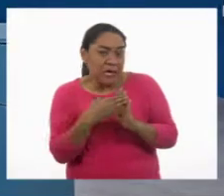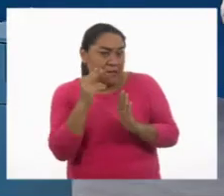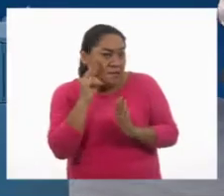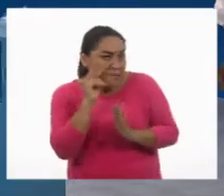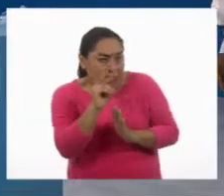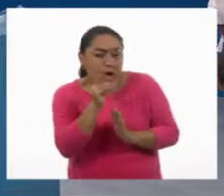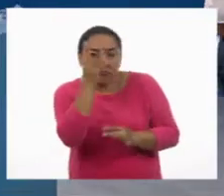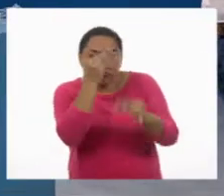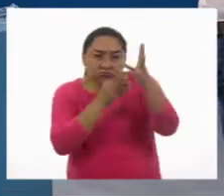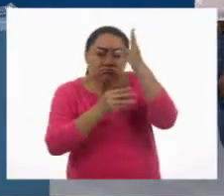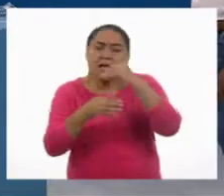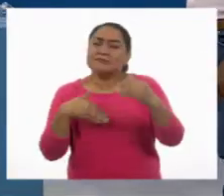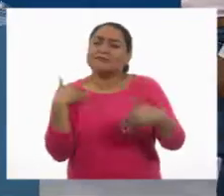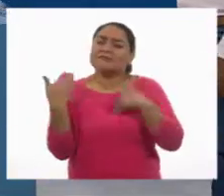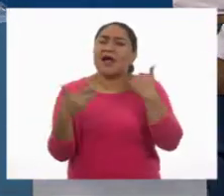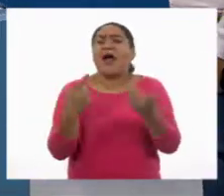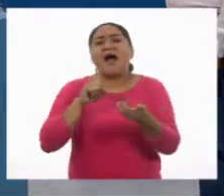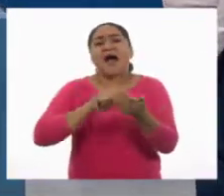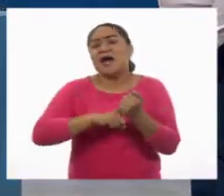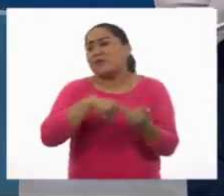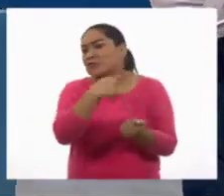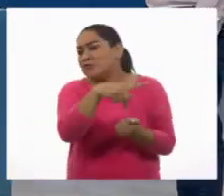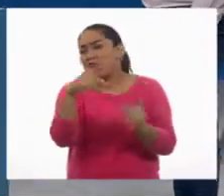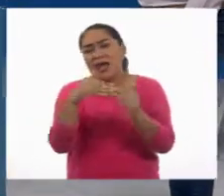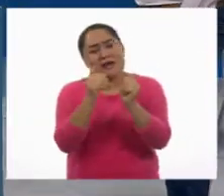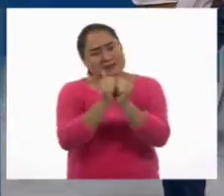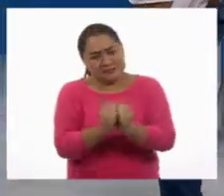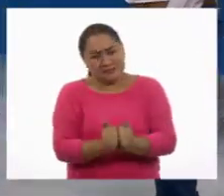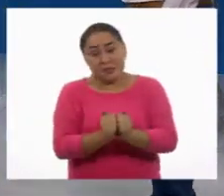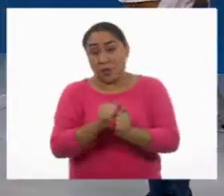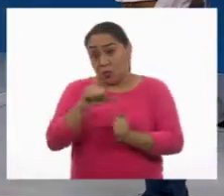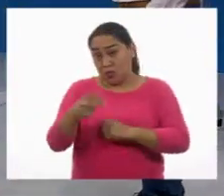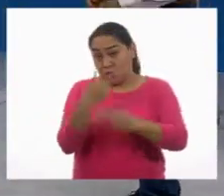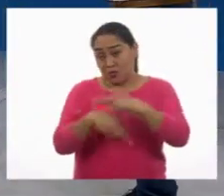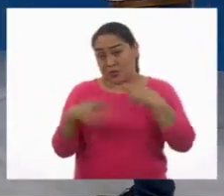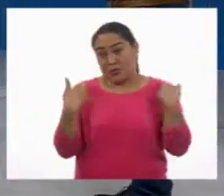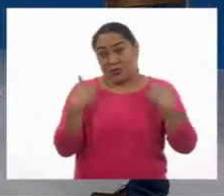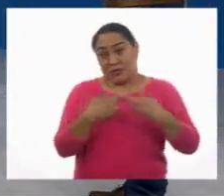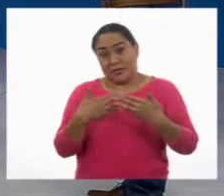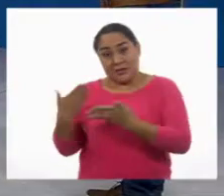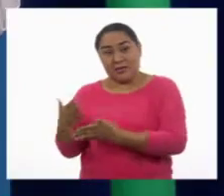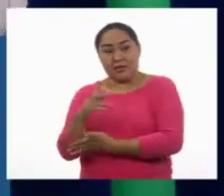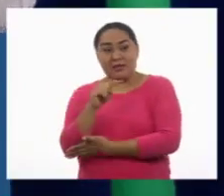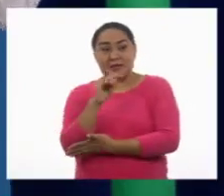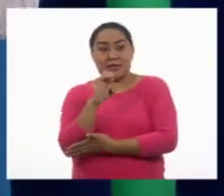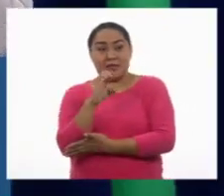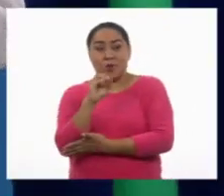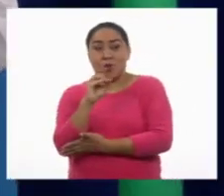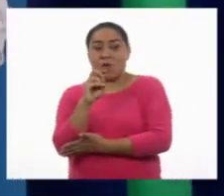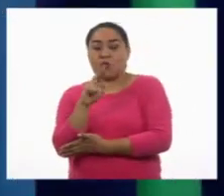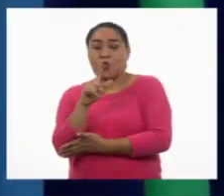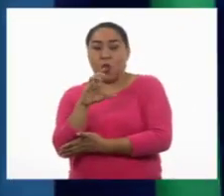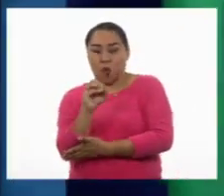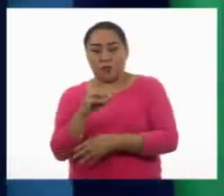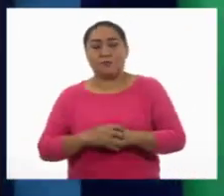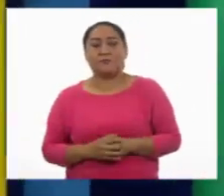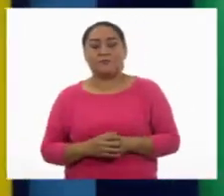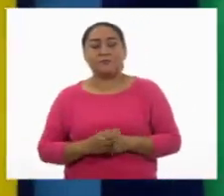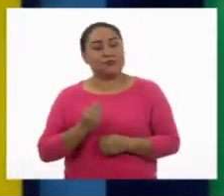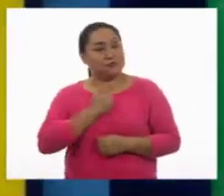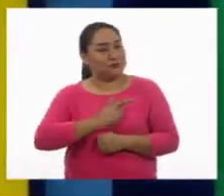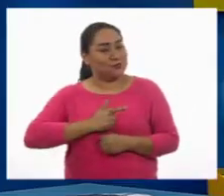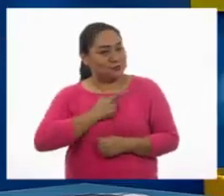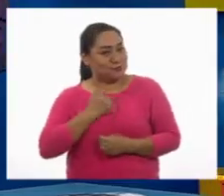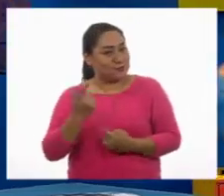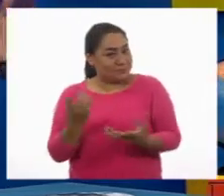desde nuestros hogares. Hoy nos acompaña el profesor Teodulo Méndez Ramírez. Vamos a tener el gusto de estar